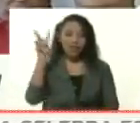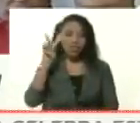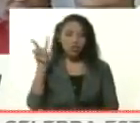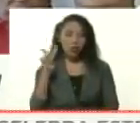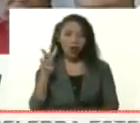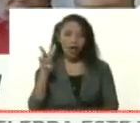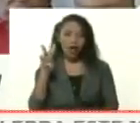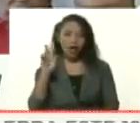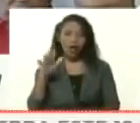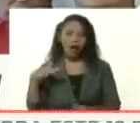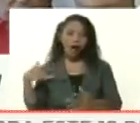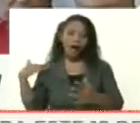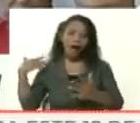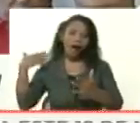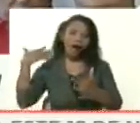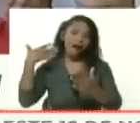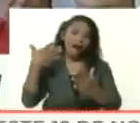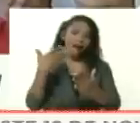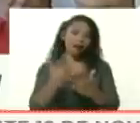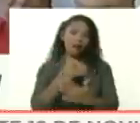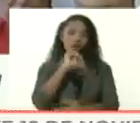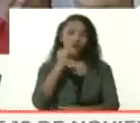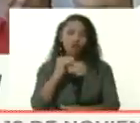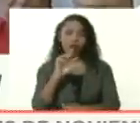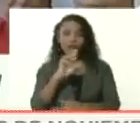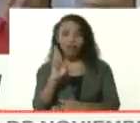de la zona rental de Plaza Venezuela, y una que